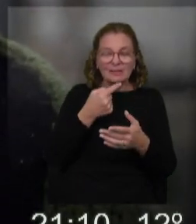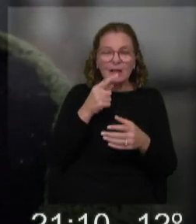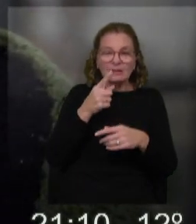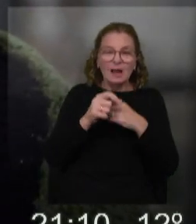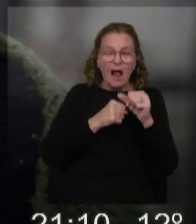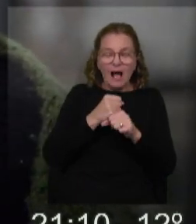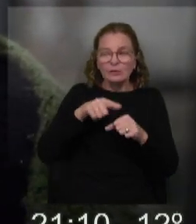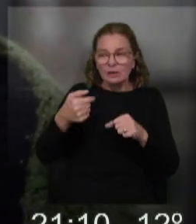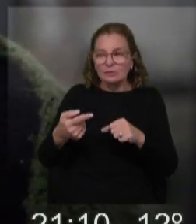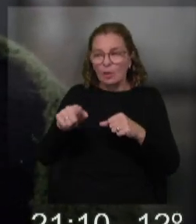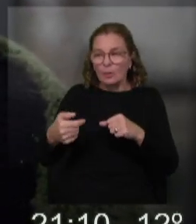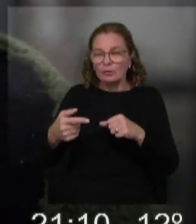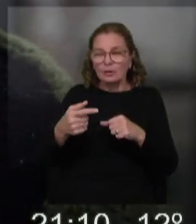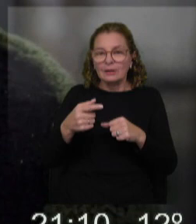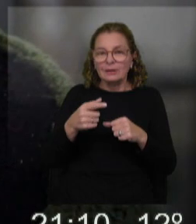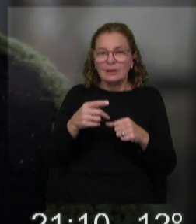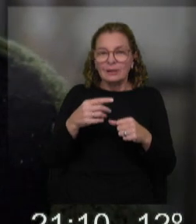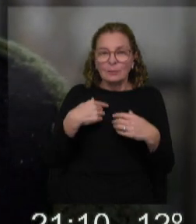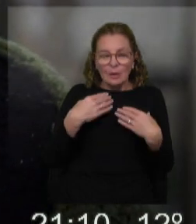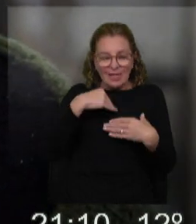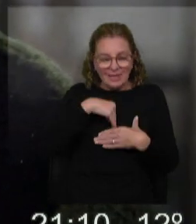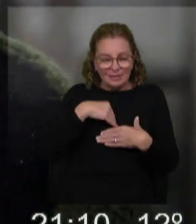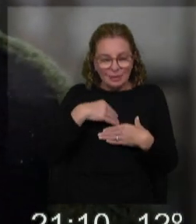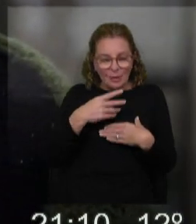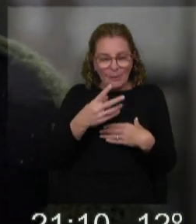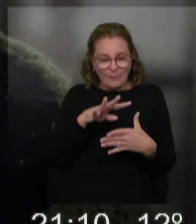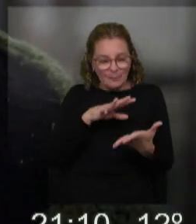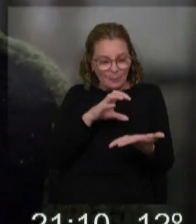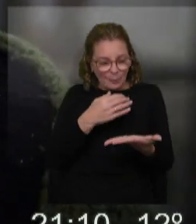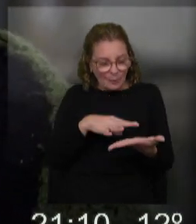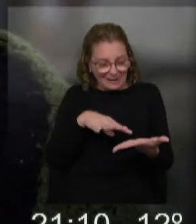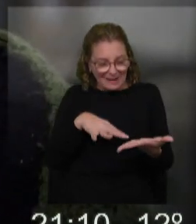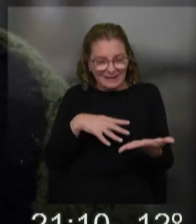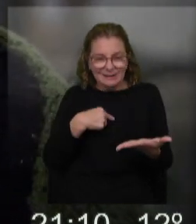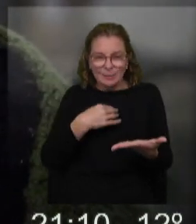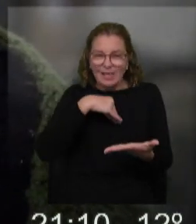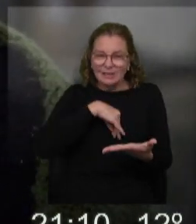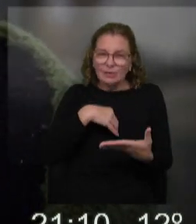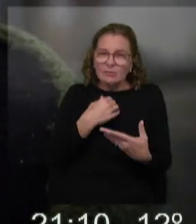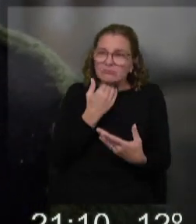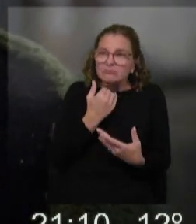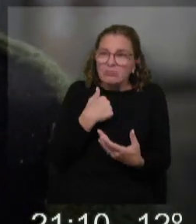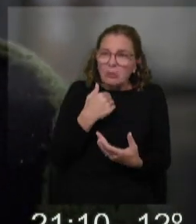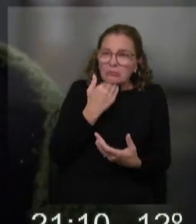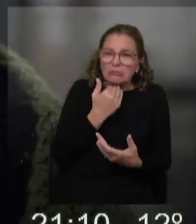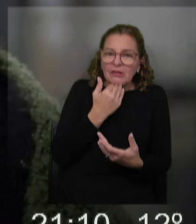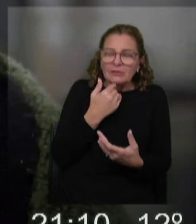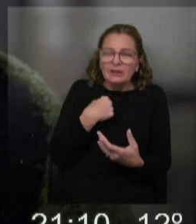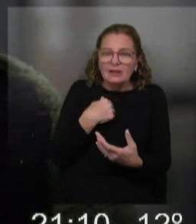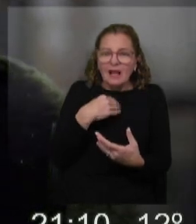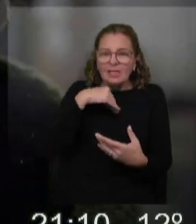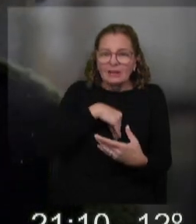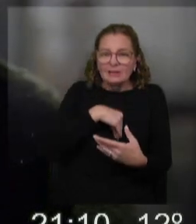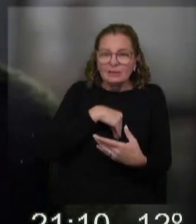consecuencias. La poesía apela a tu sentimiento, apela a cosas que además capaz que vos ni sabés que resuenan